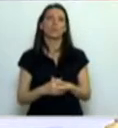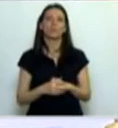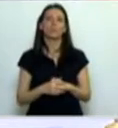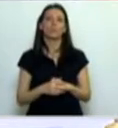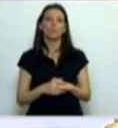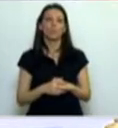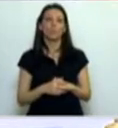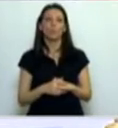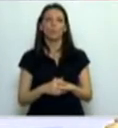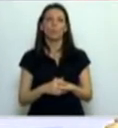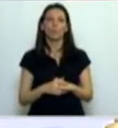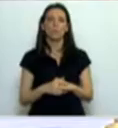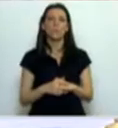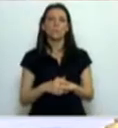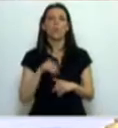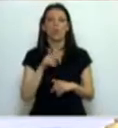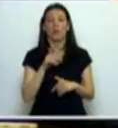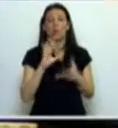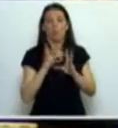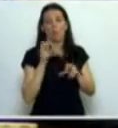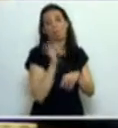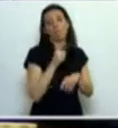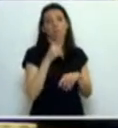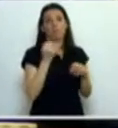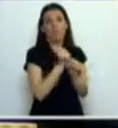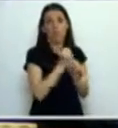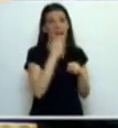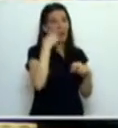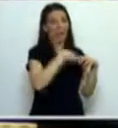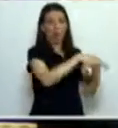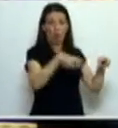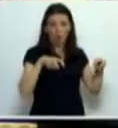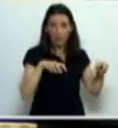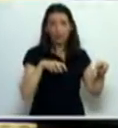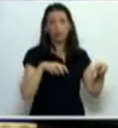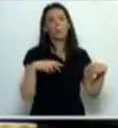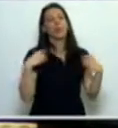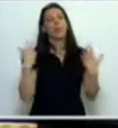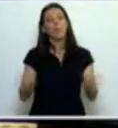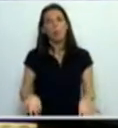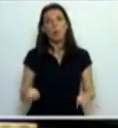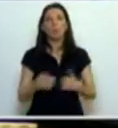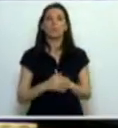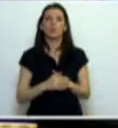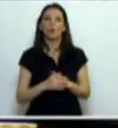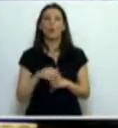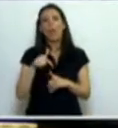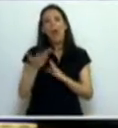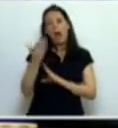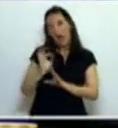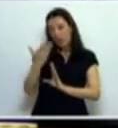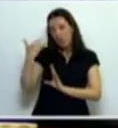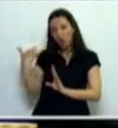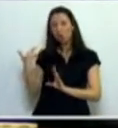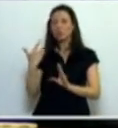en el ejercicio del gobierno, que claramente, y por eso se han venido eludiendo, y